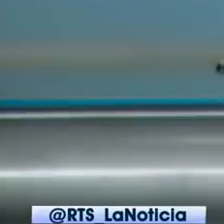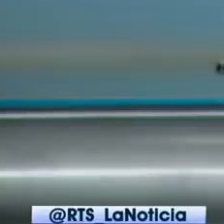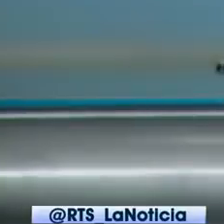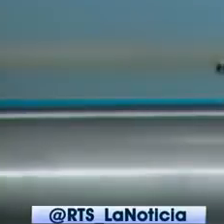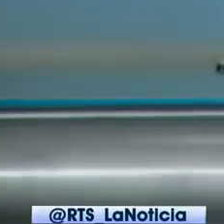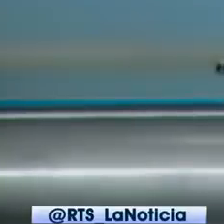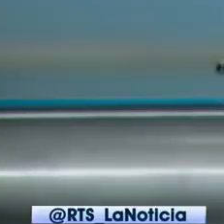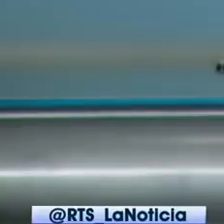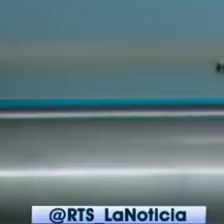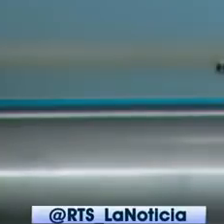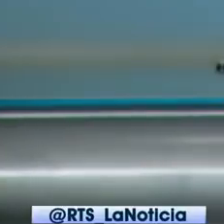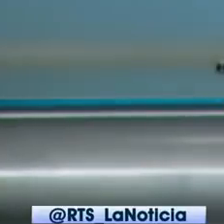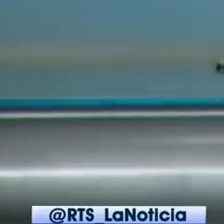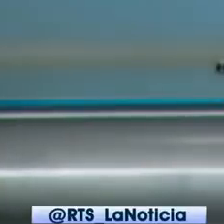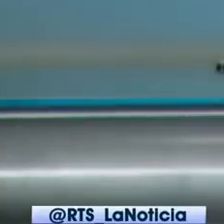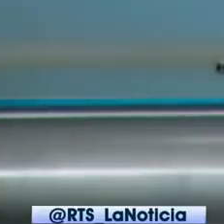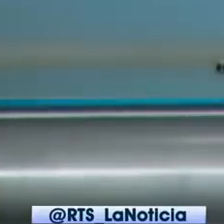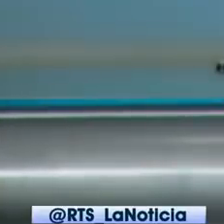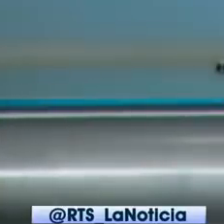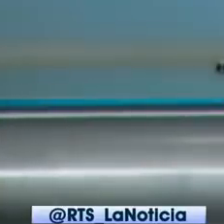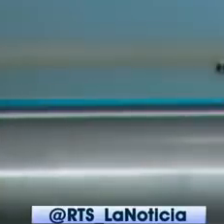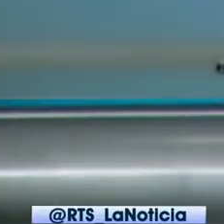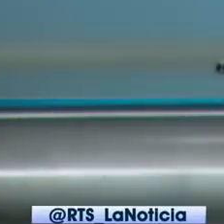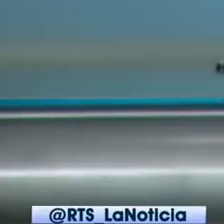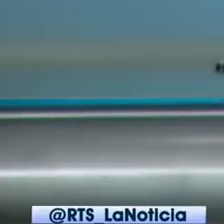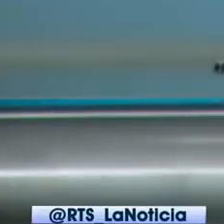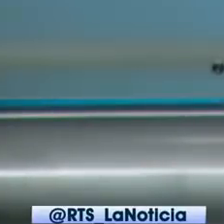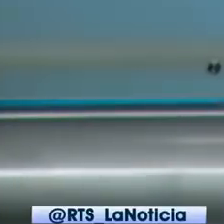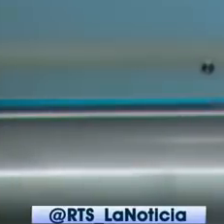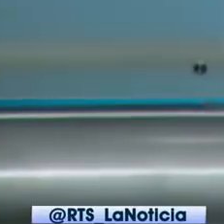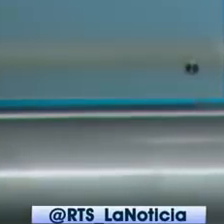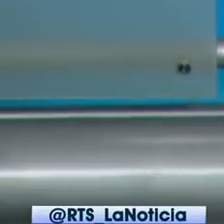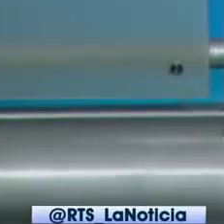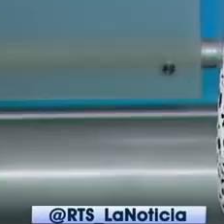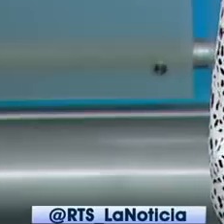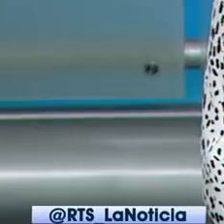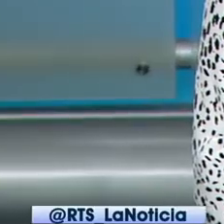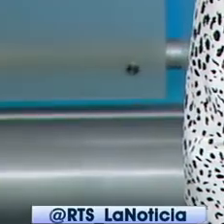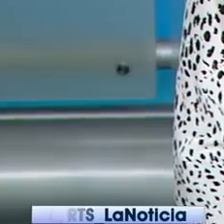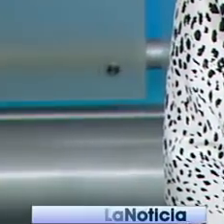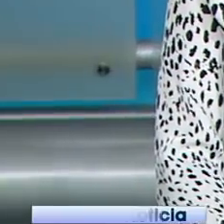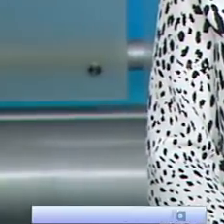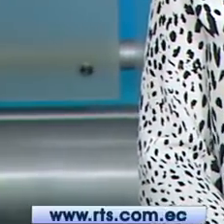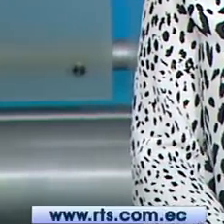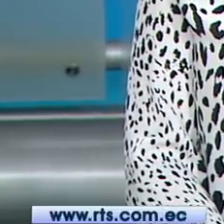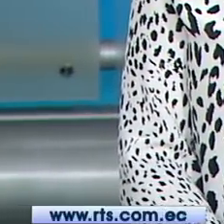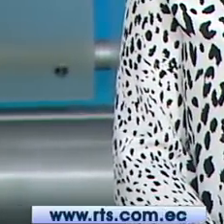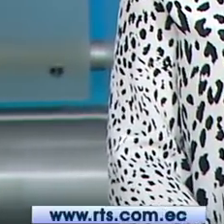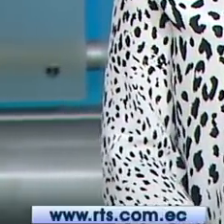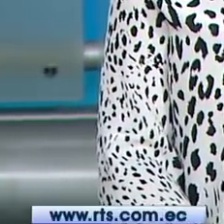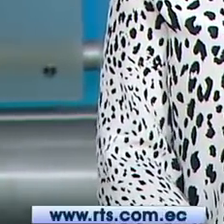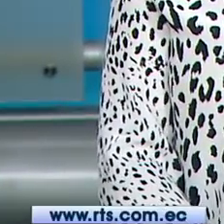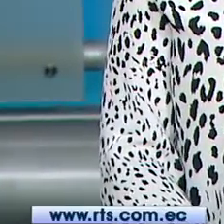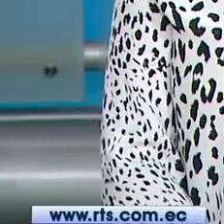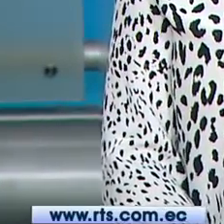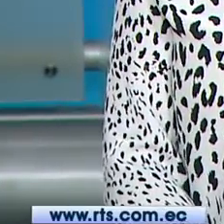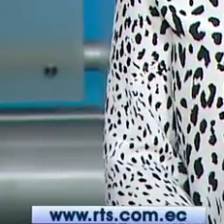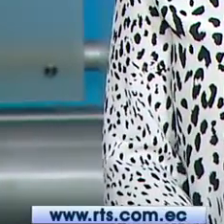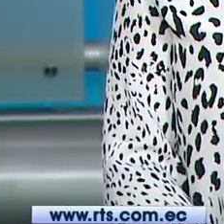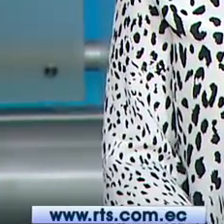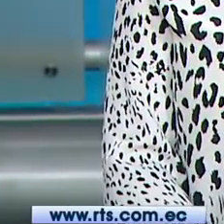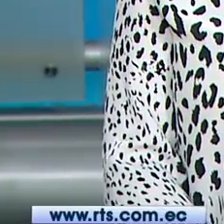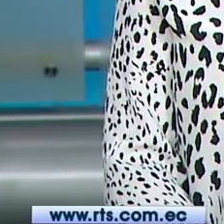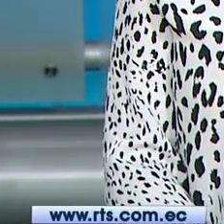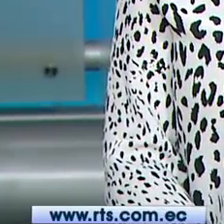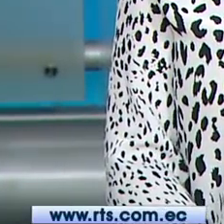Amigos de todo el país, buenas noches y bienvenidos. Los restos de la pequeña Emilia ya descansan en paz. Este viernes